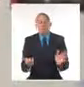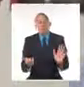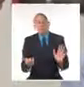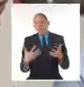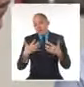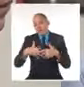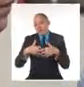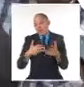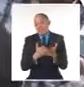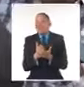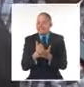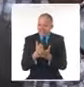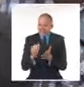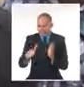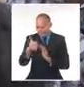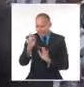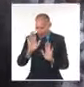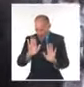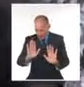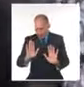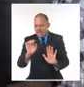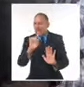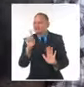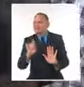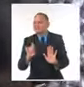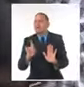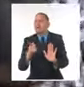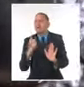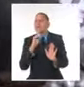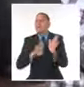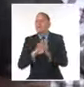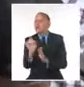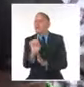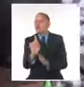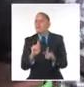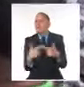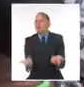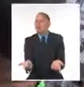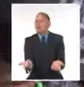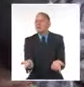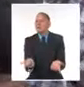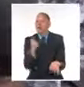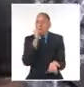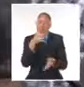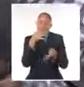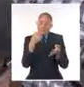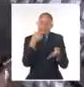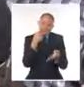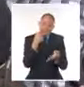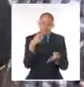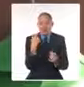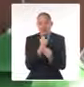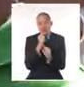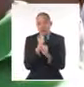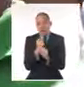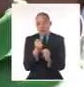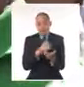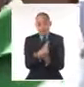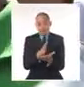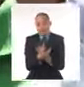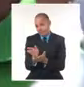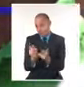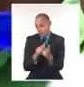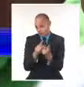por qué? Primero, porque hay dos líneas fundamentales en la que se ha estado trabajando. Una, la primera línea, que es